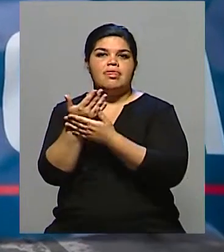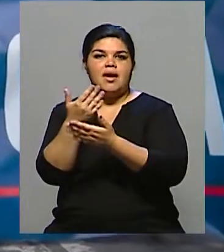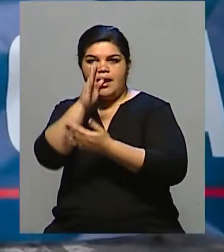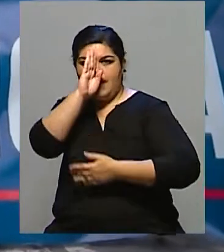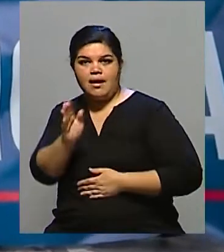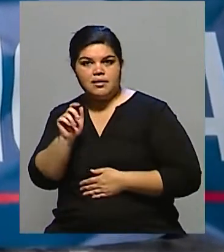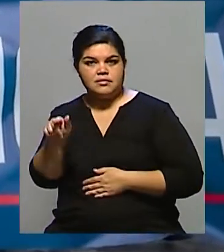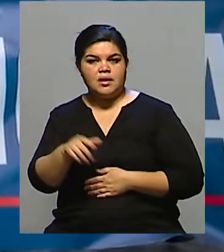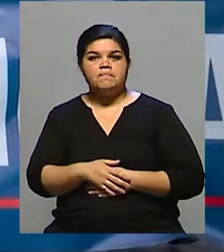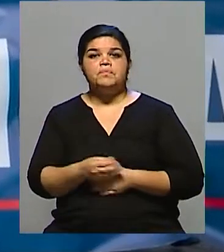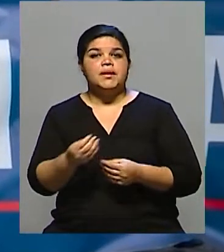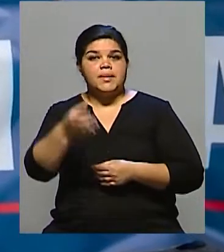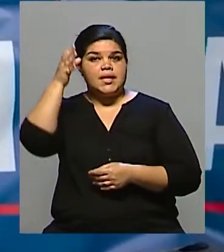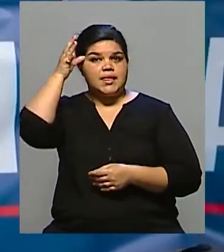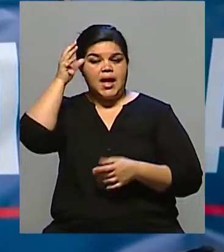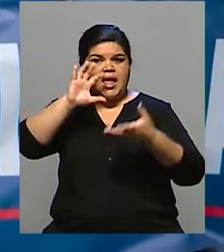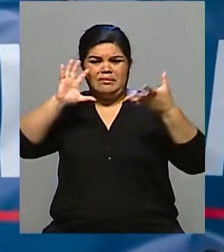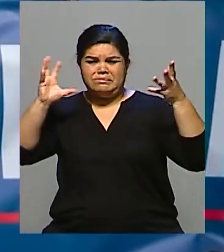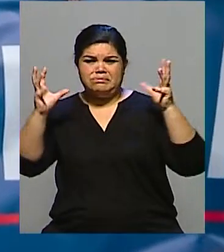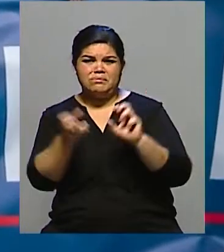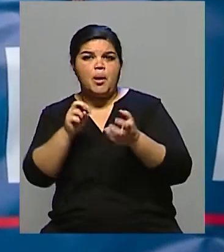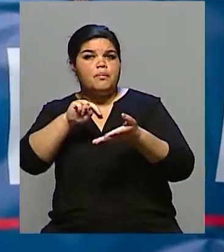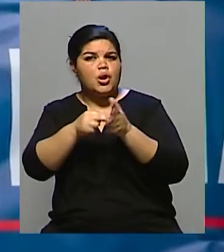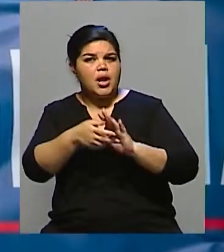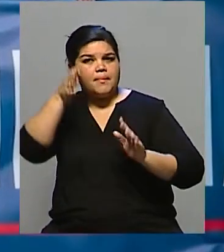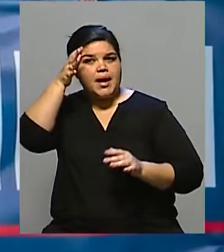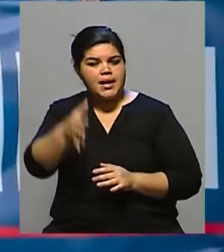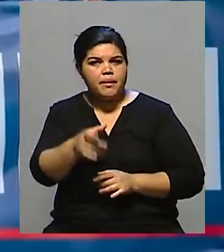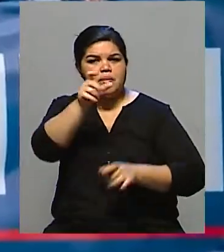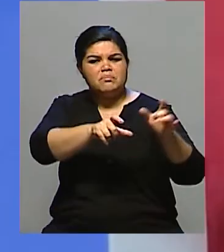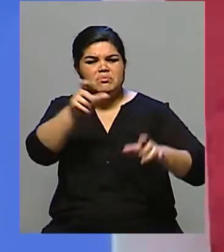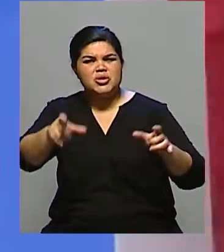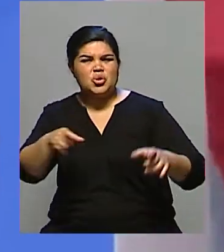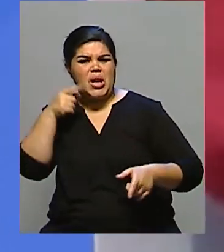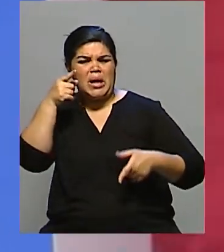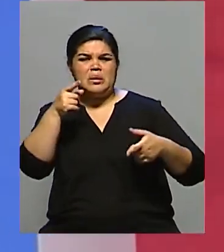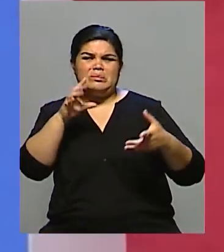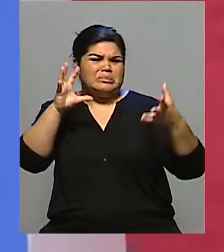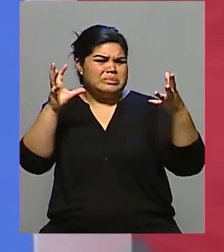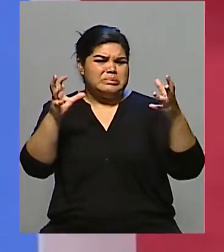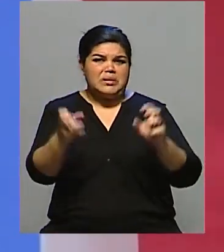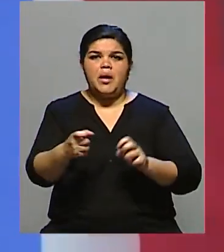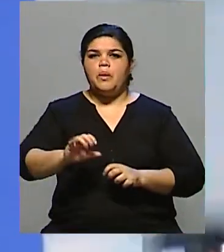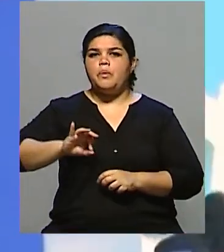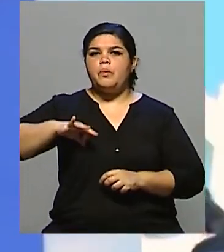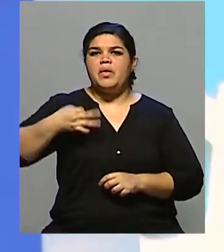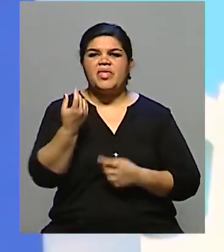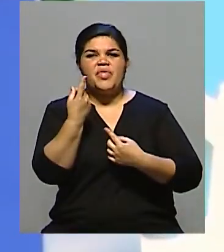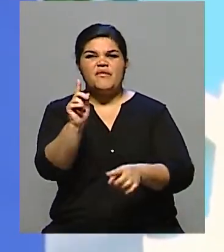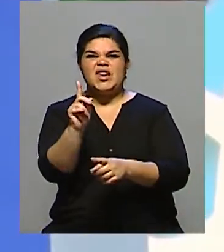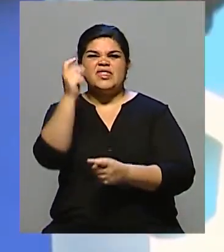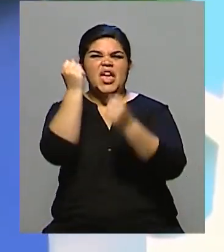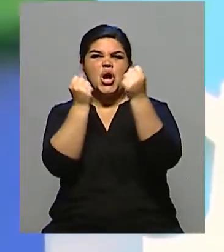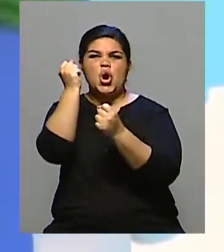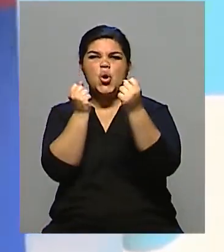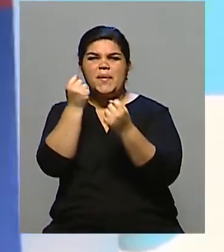crisis que está atravesando el país que está afectando a muchos italianos que estaban acostumbrados a vivir de otra manera, económicamente hablando,